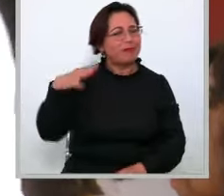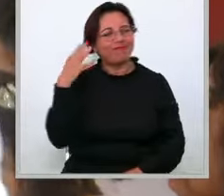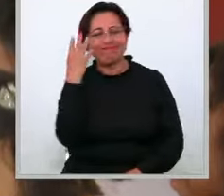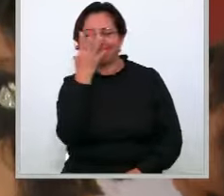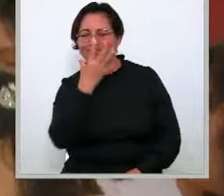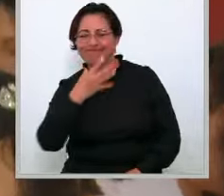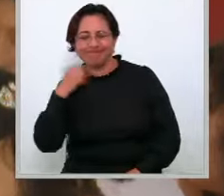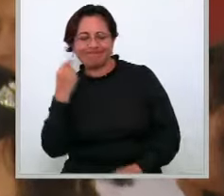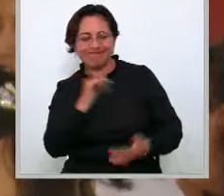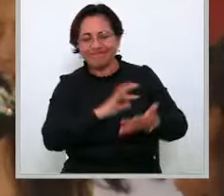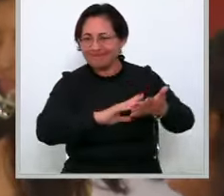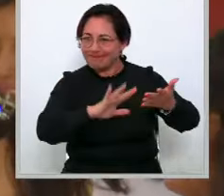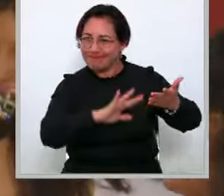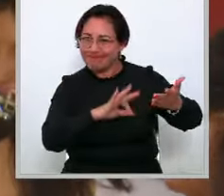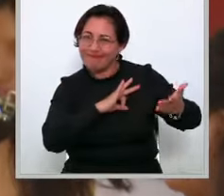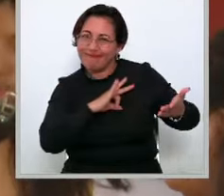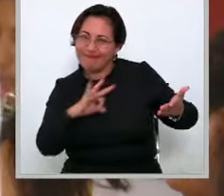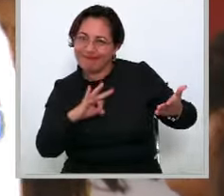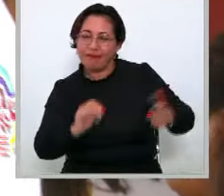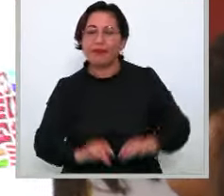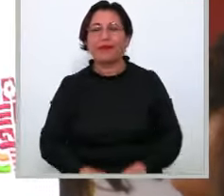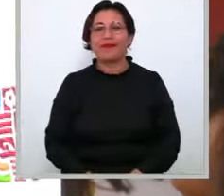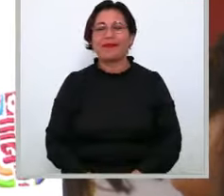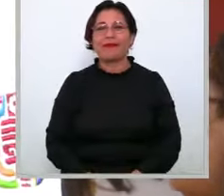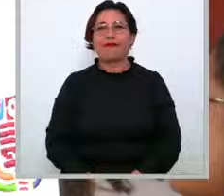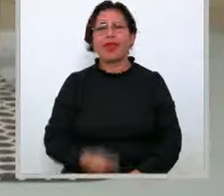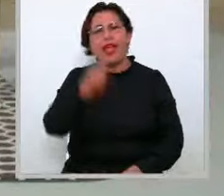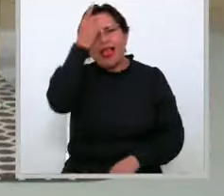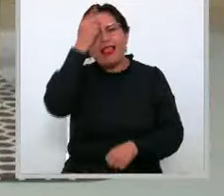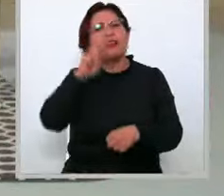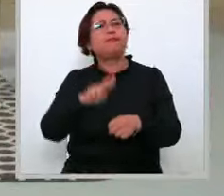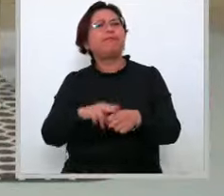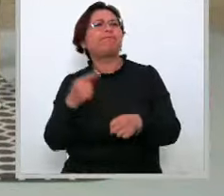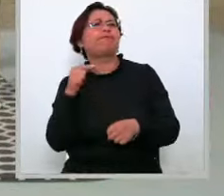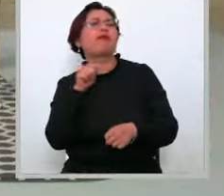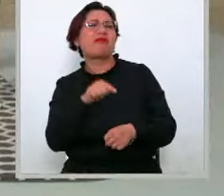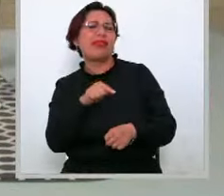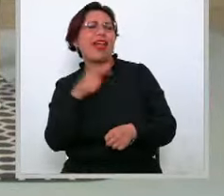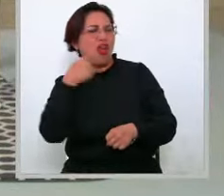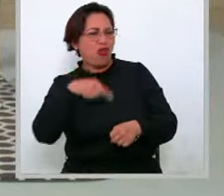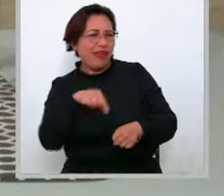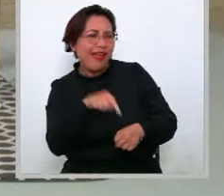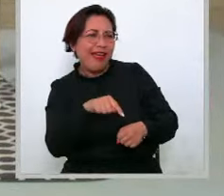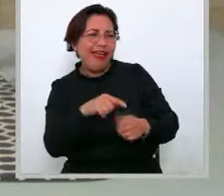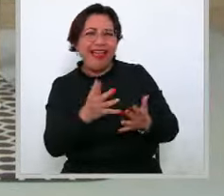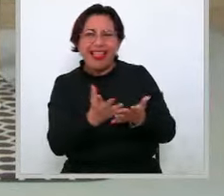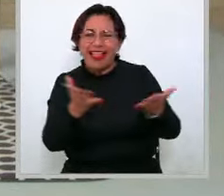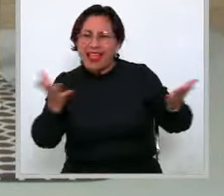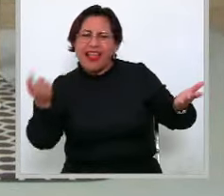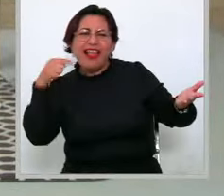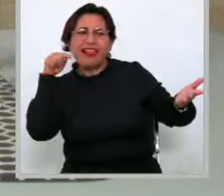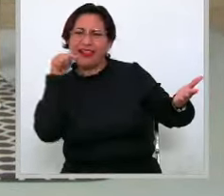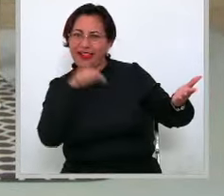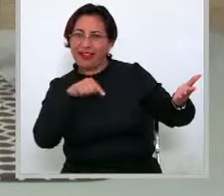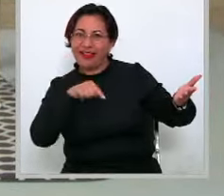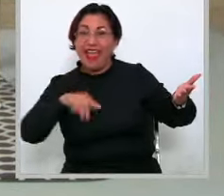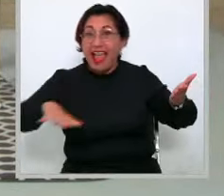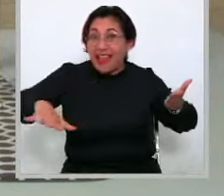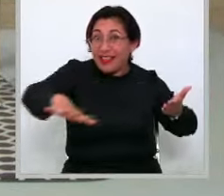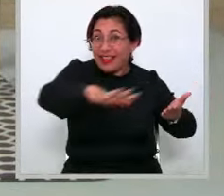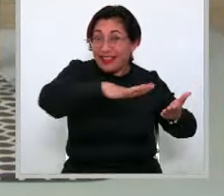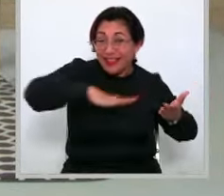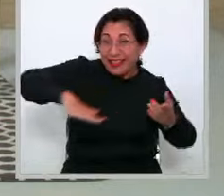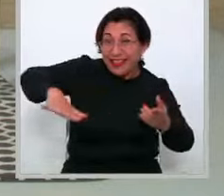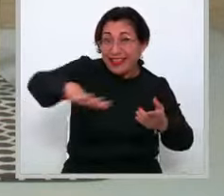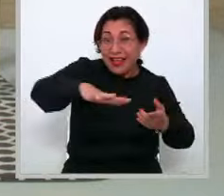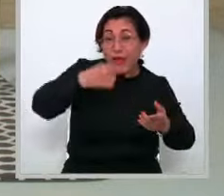ellos. ¡Qué bonito! Oiga, directora, este evento, entonces estamos hablando que se está llevando de manera simultánea en todo el estado, ¿lo